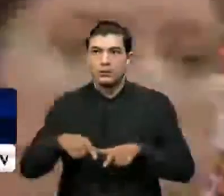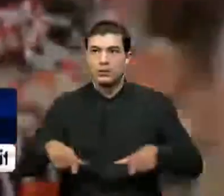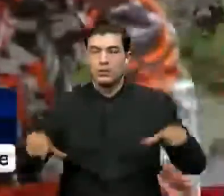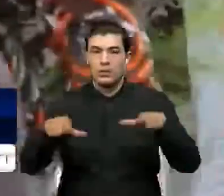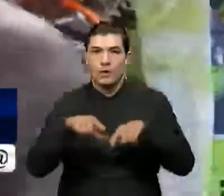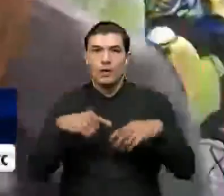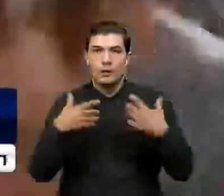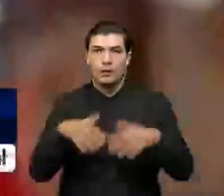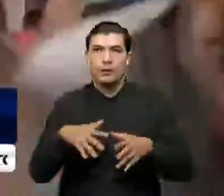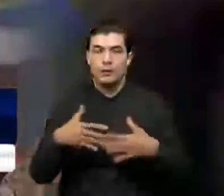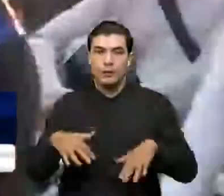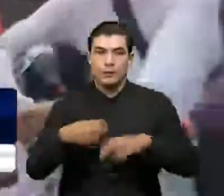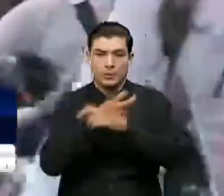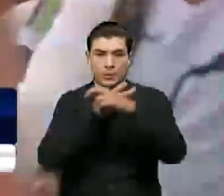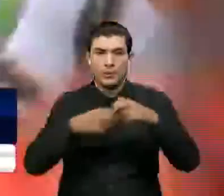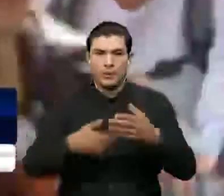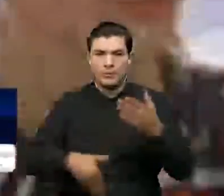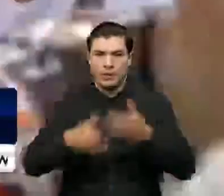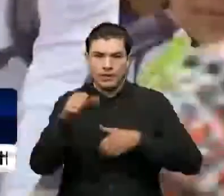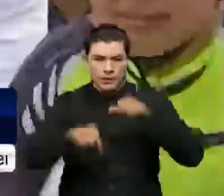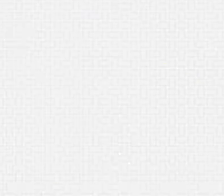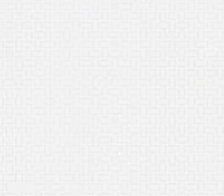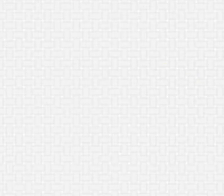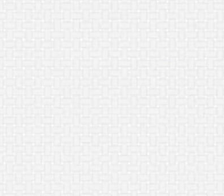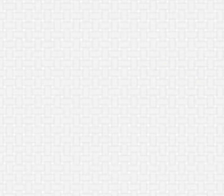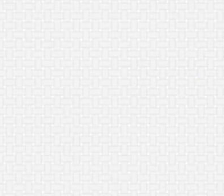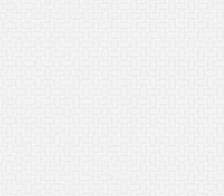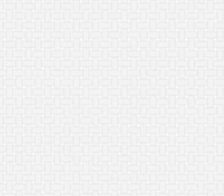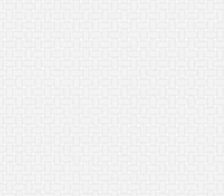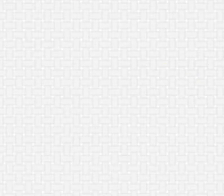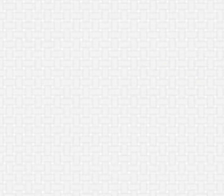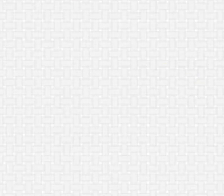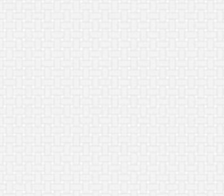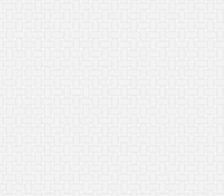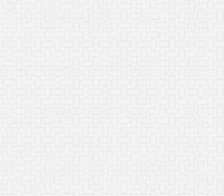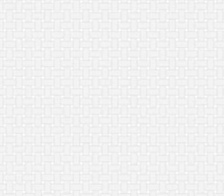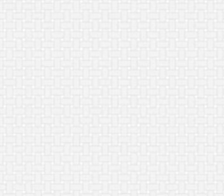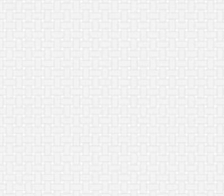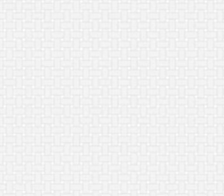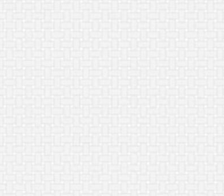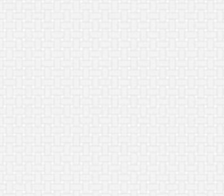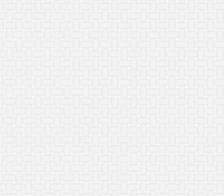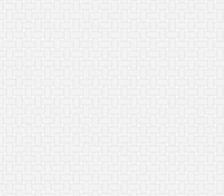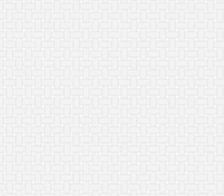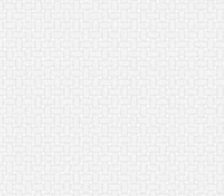que promete esfuerzo velocidad y mucha adrenalina ganando toco